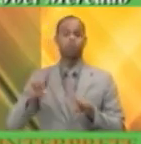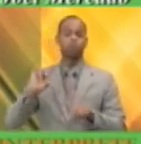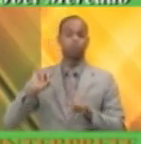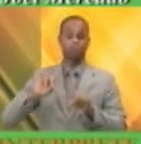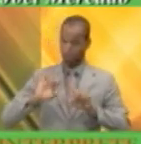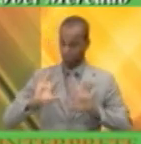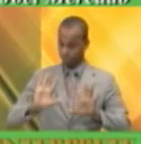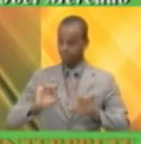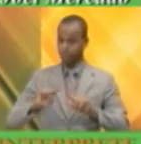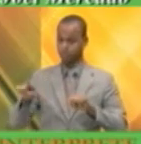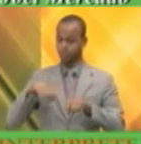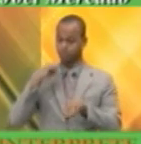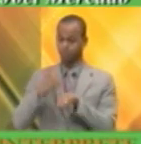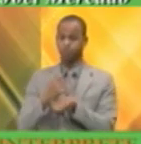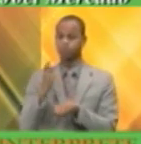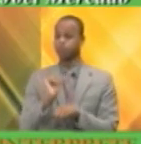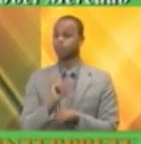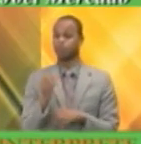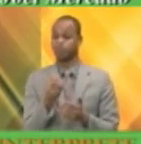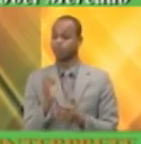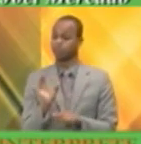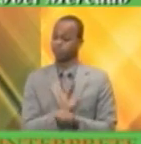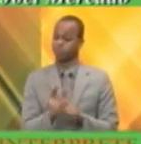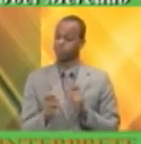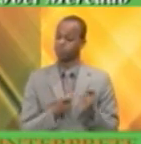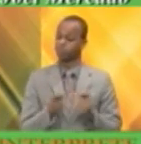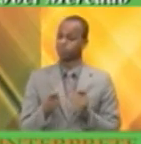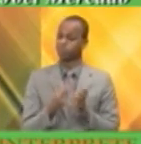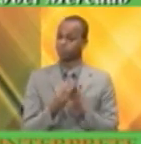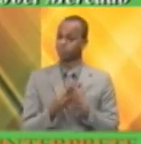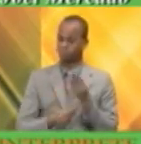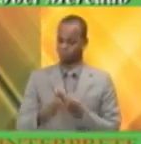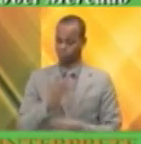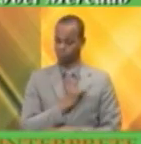tales porque son un gran negocio, además. Claro. Son un negocio